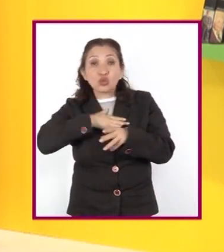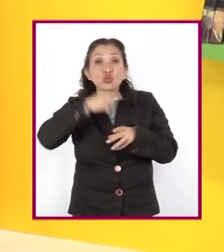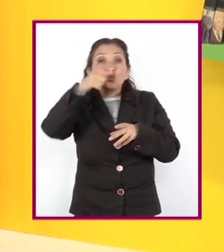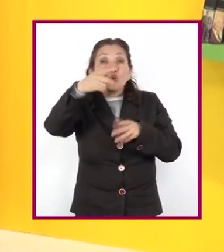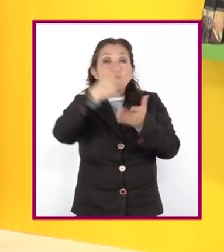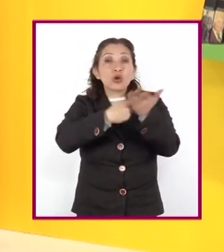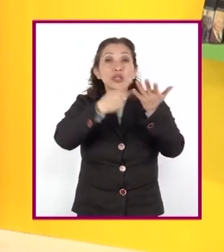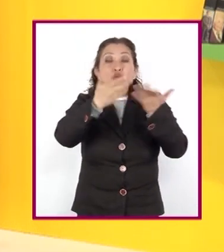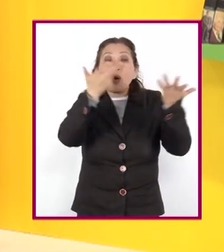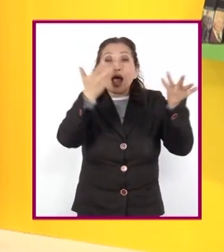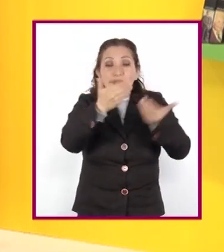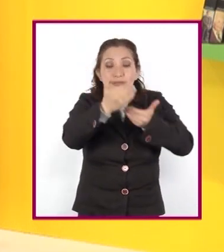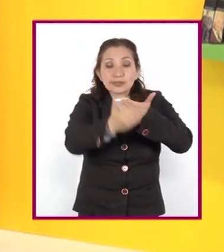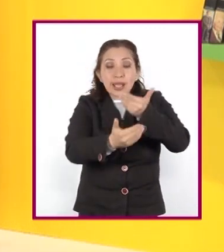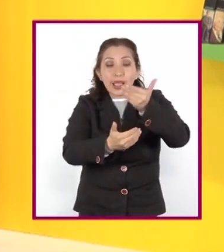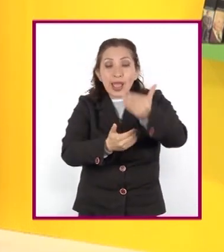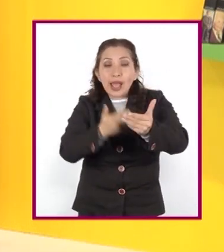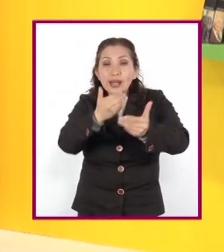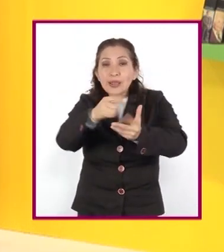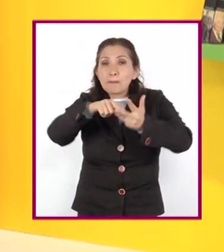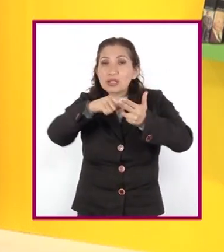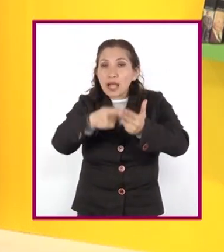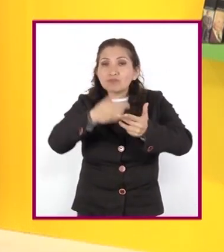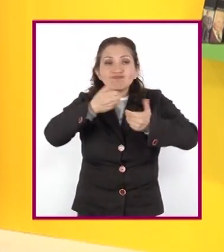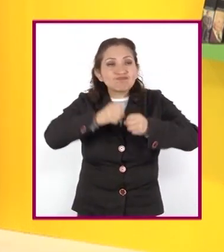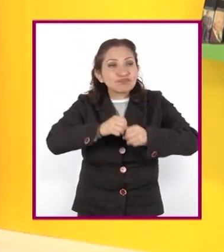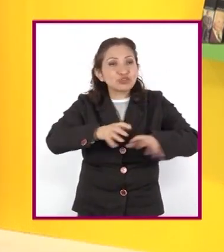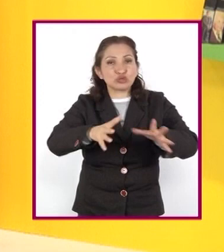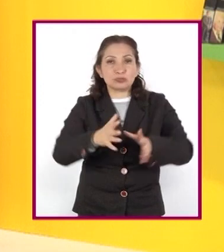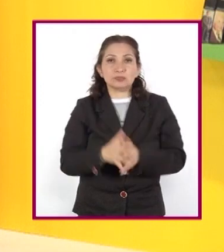a desarrollar y lograr su implementación.